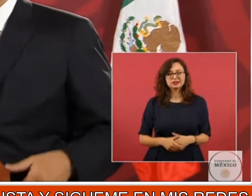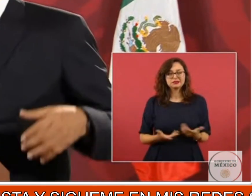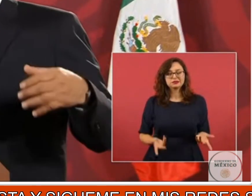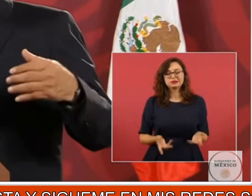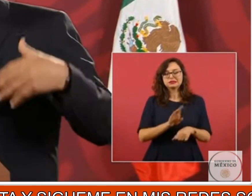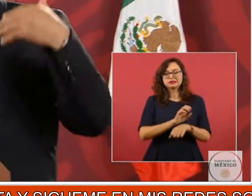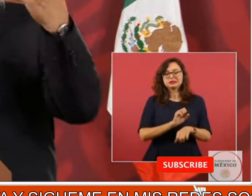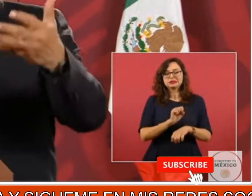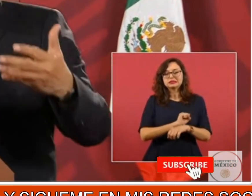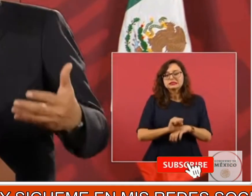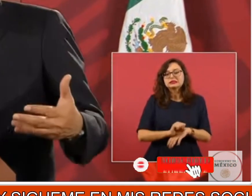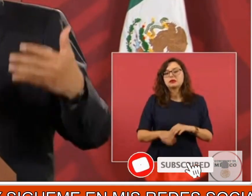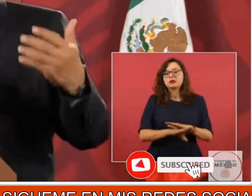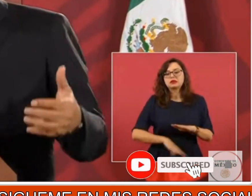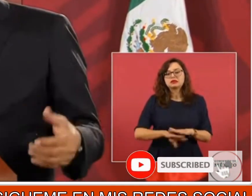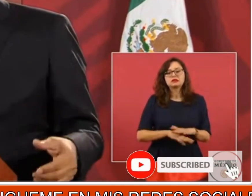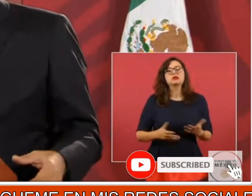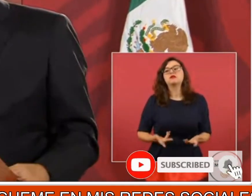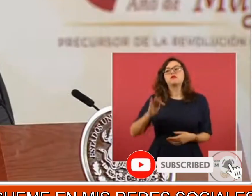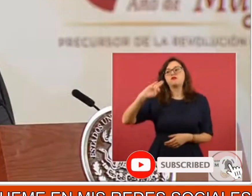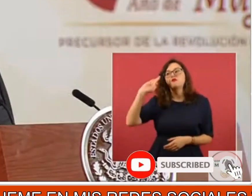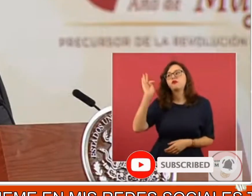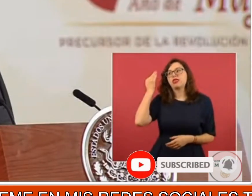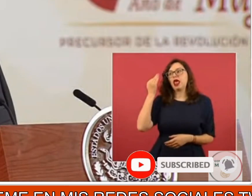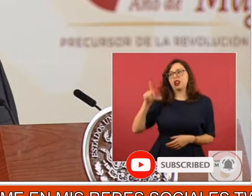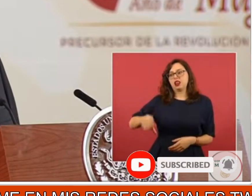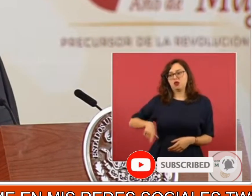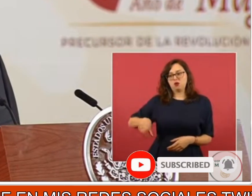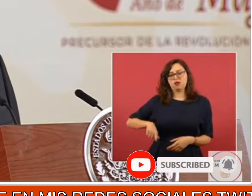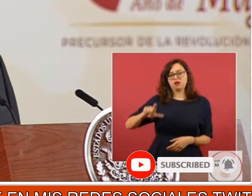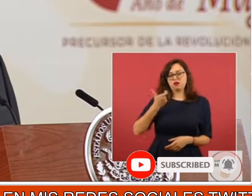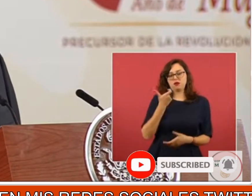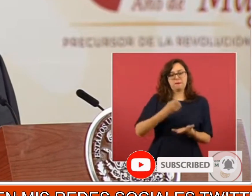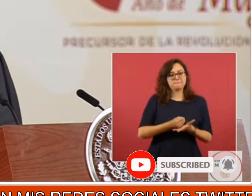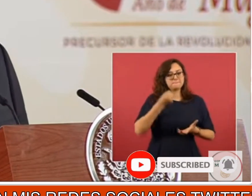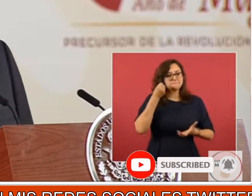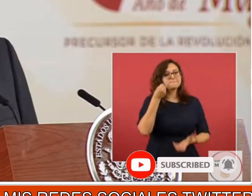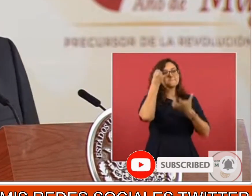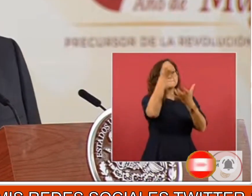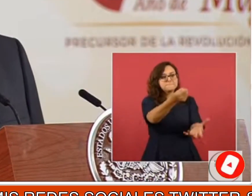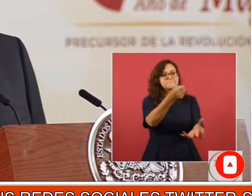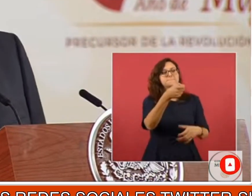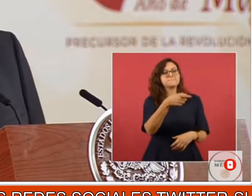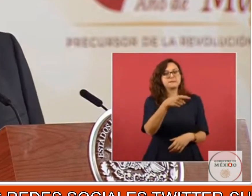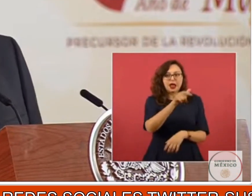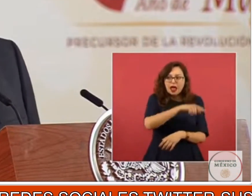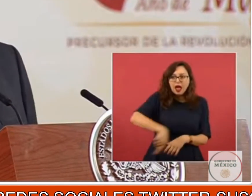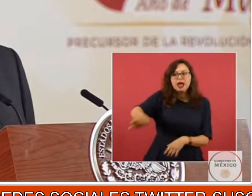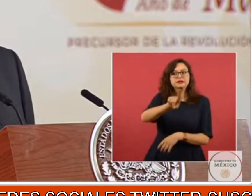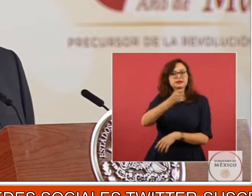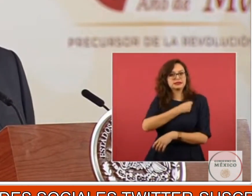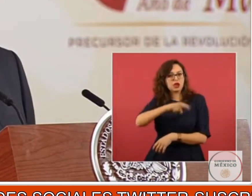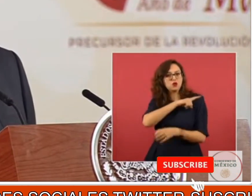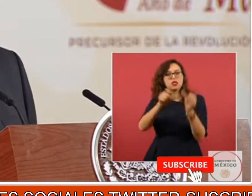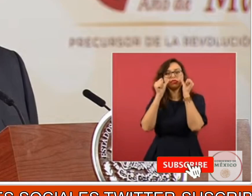Se les mandaba dinero a los estados y en algunas ocasiones ese dinero se usaba para otras